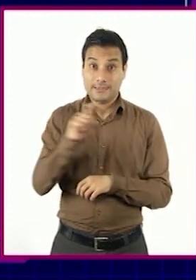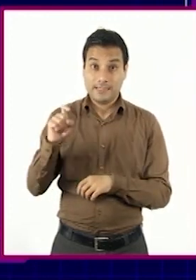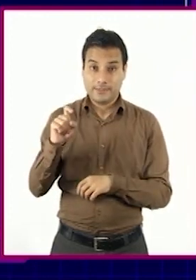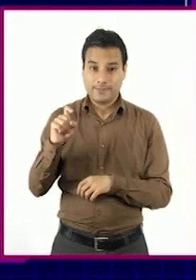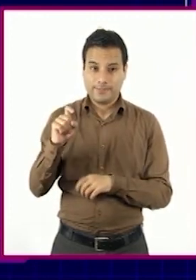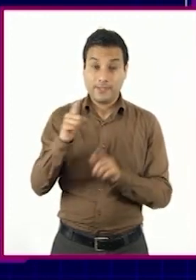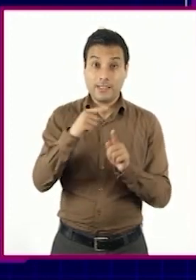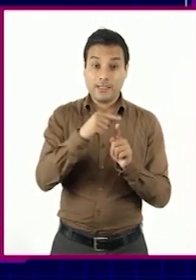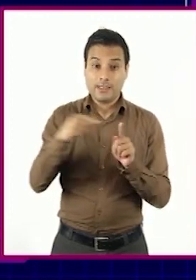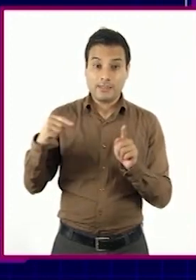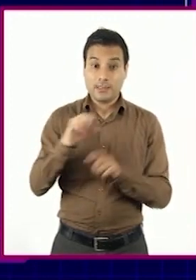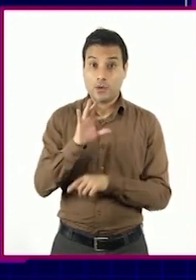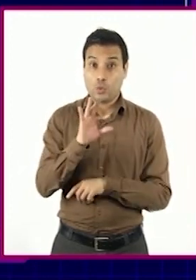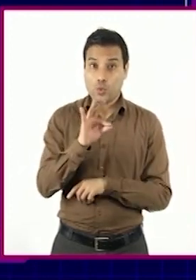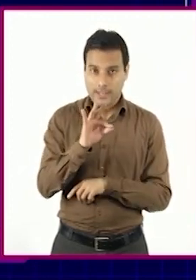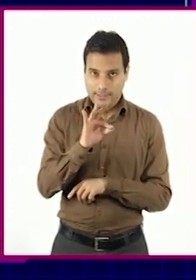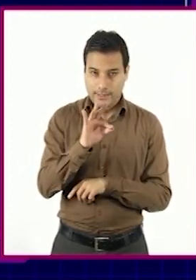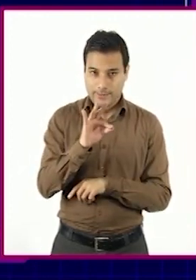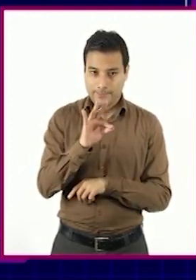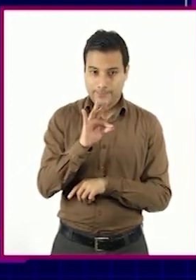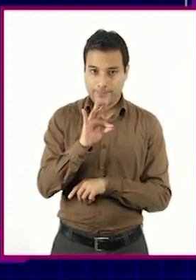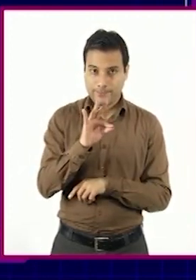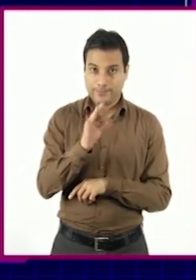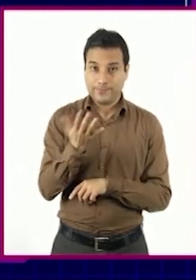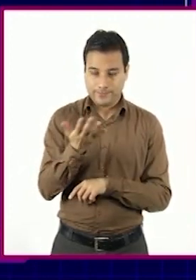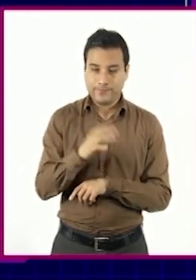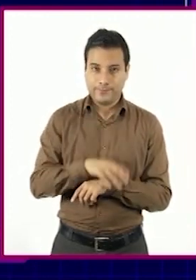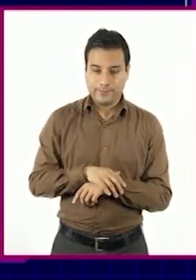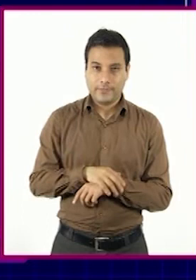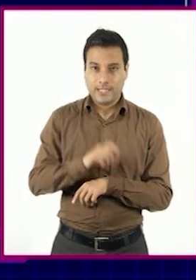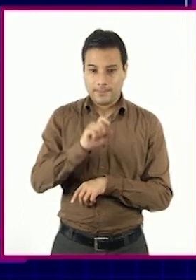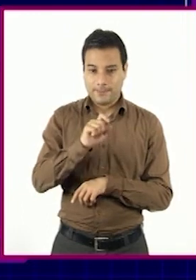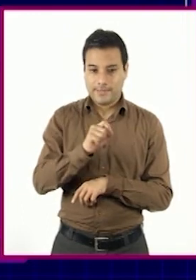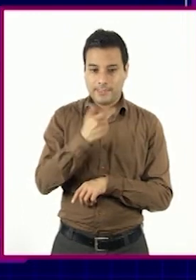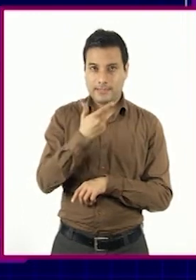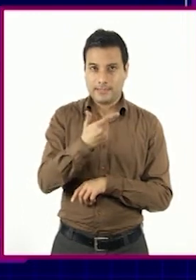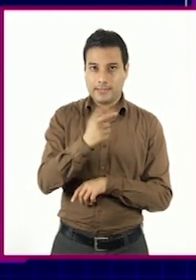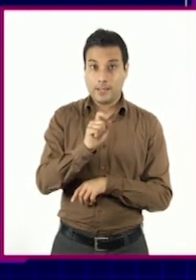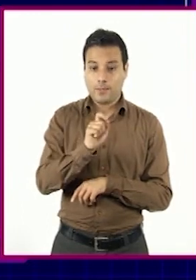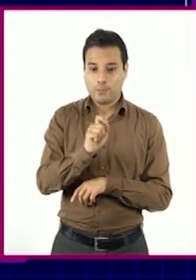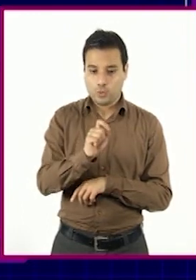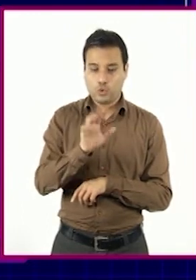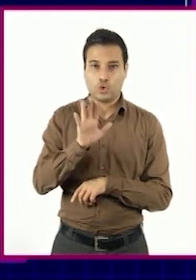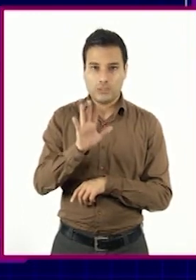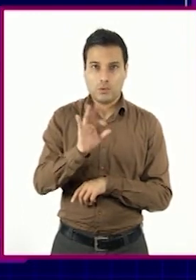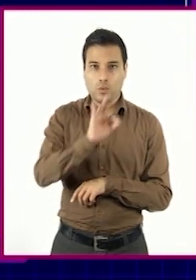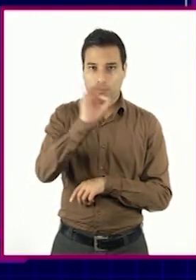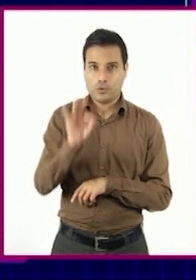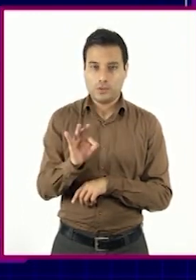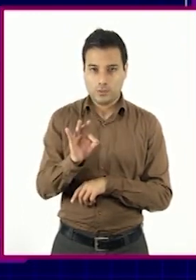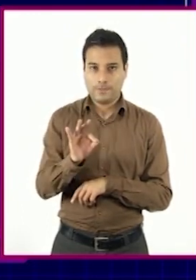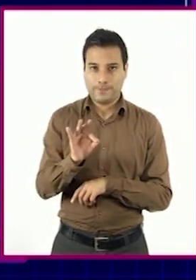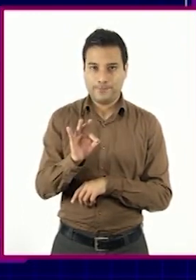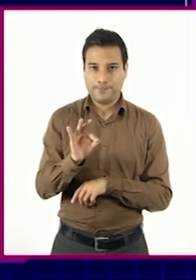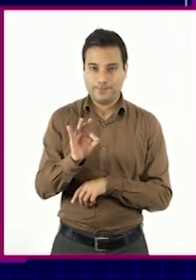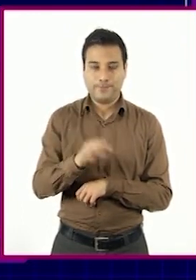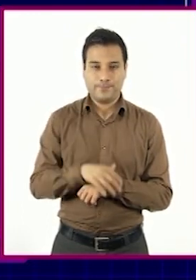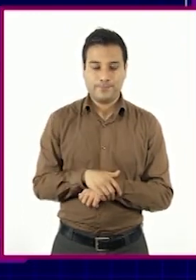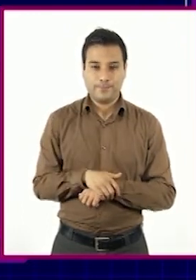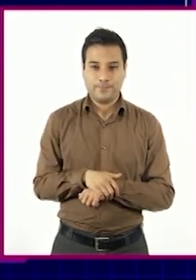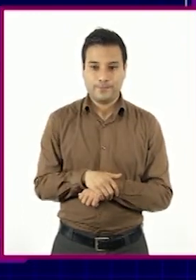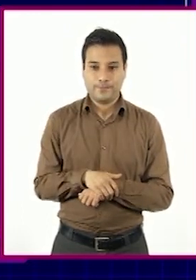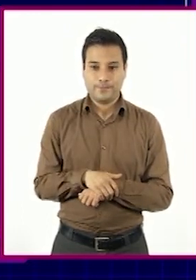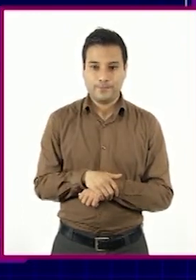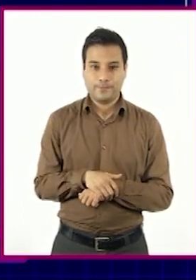divide entre 40. Por tanto, representa el 27.5%. Para calcular